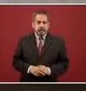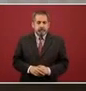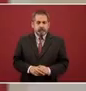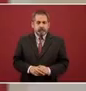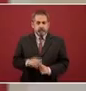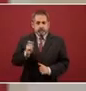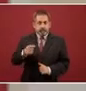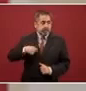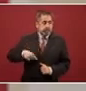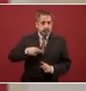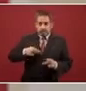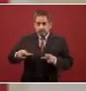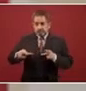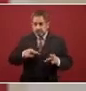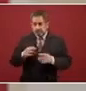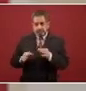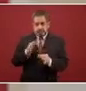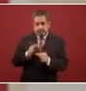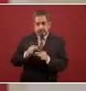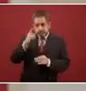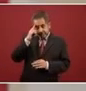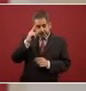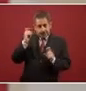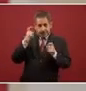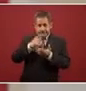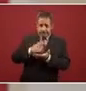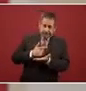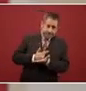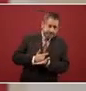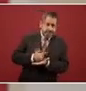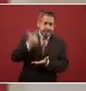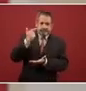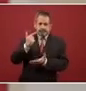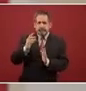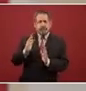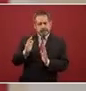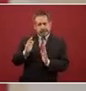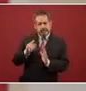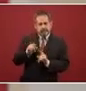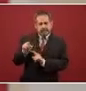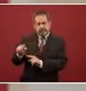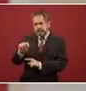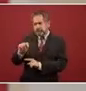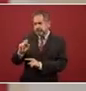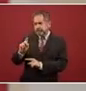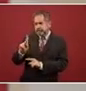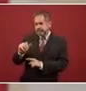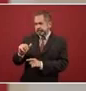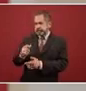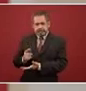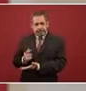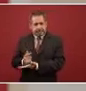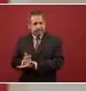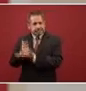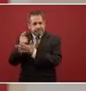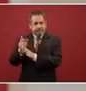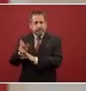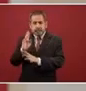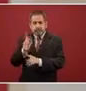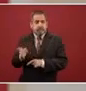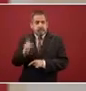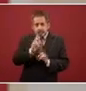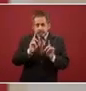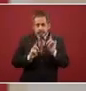Debemos estar preparados no solo para los casos críticos, en los que van a estar en terapia intensiva, sino el manejo de todos los casos